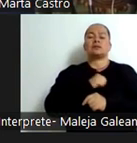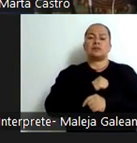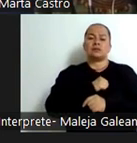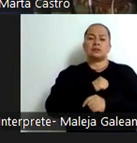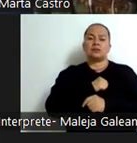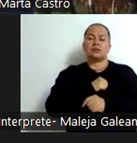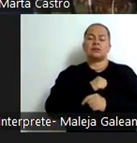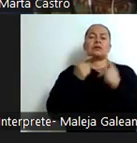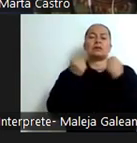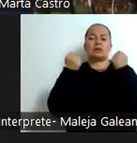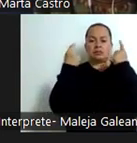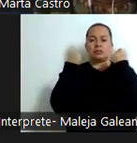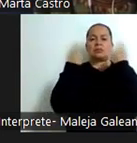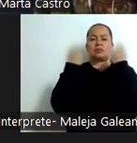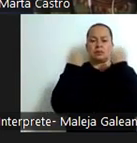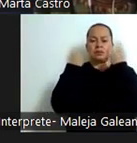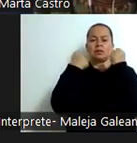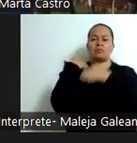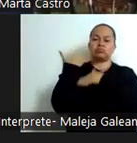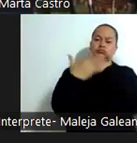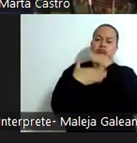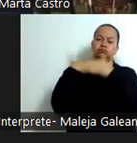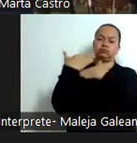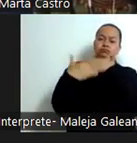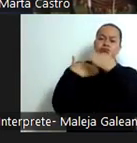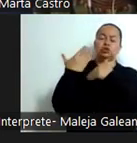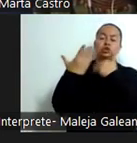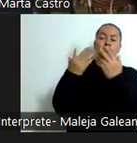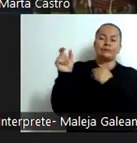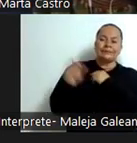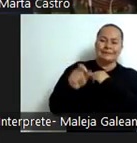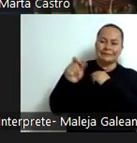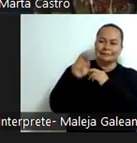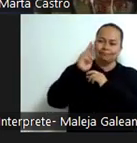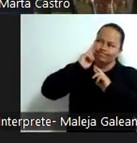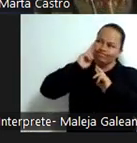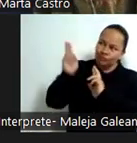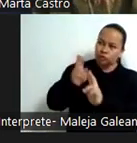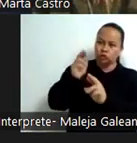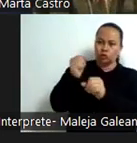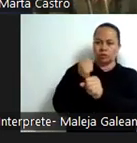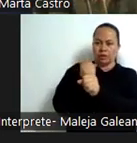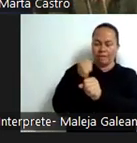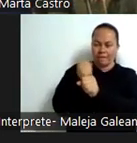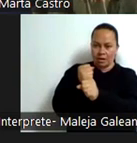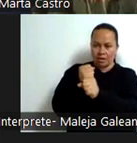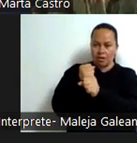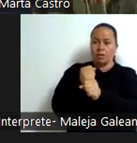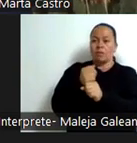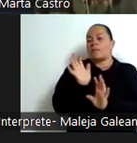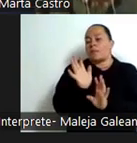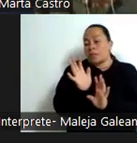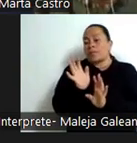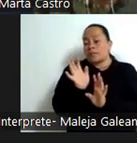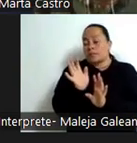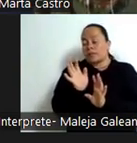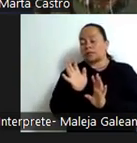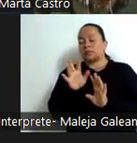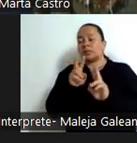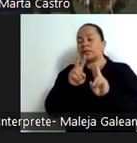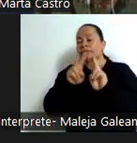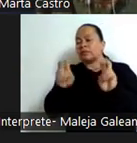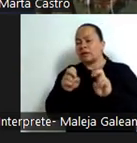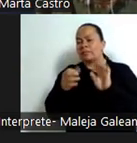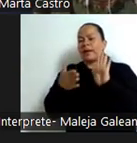también como un tema que necesita conocimiento como trabajo Es decir pues ya con tod los temas de